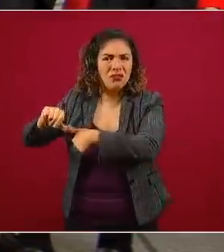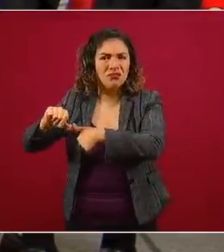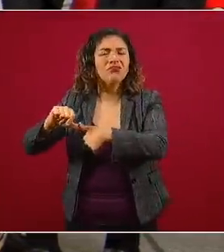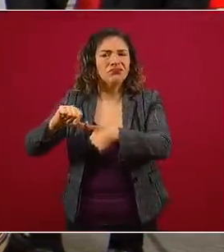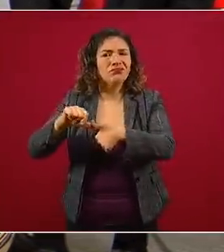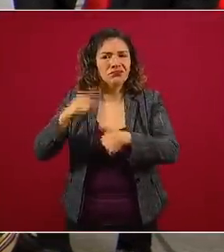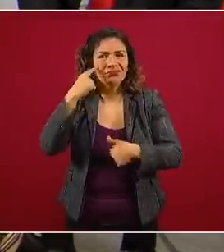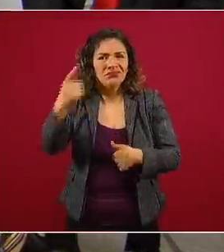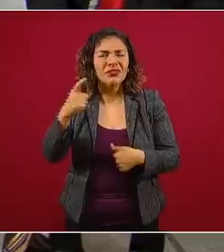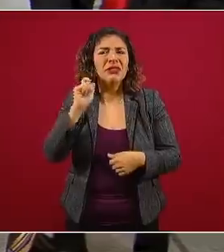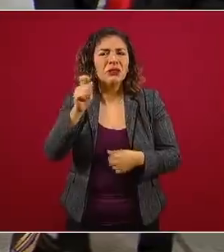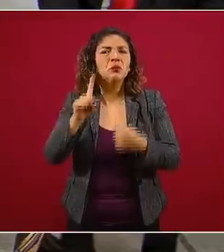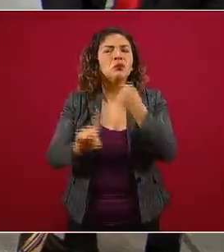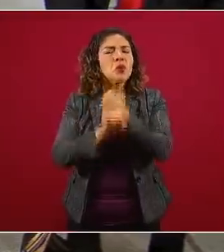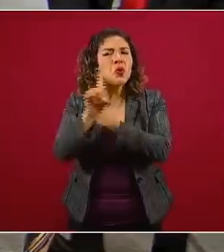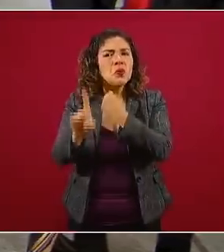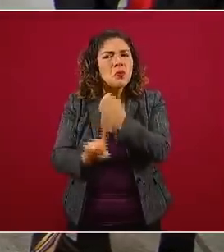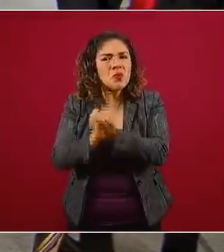efectos